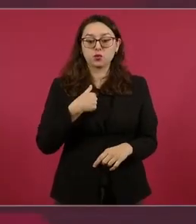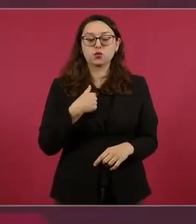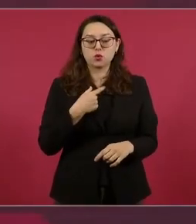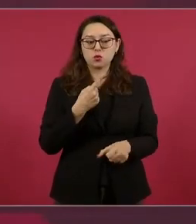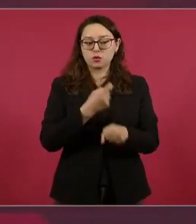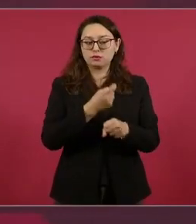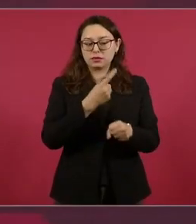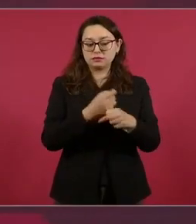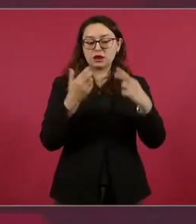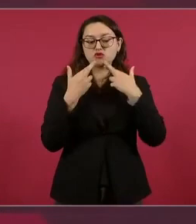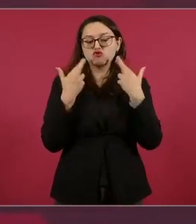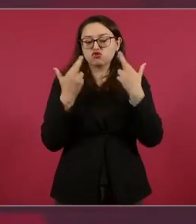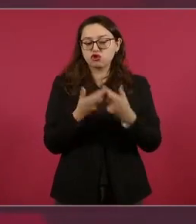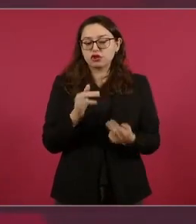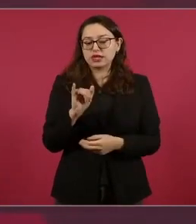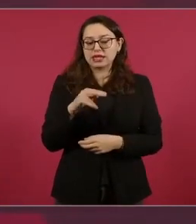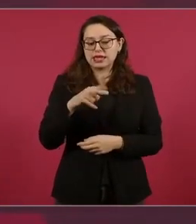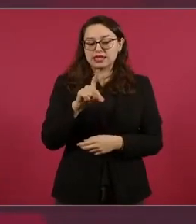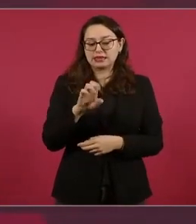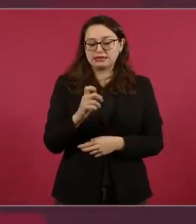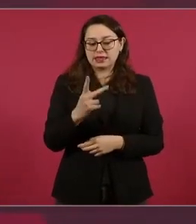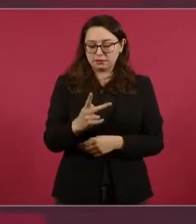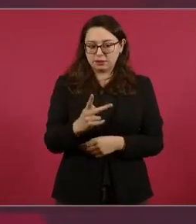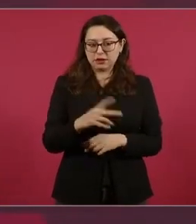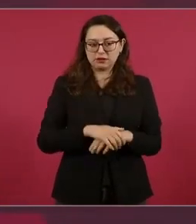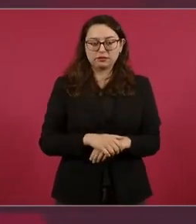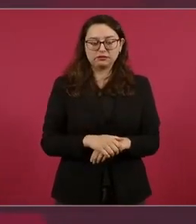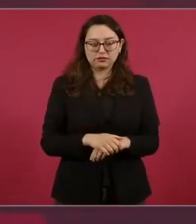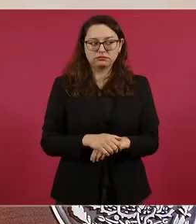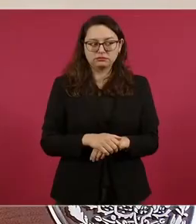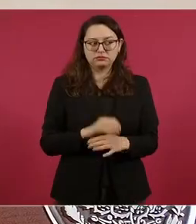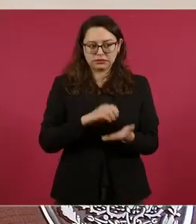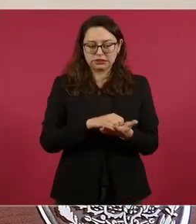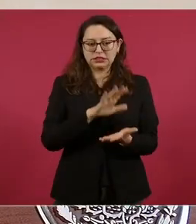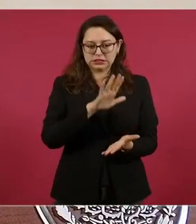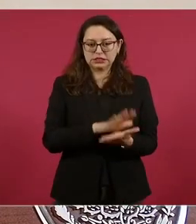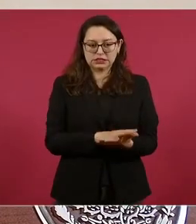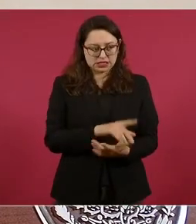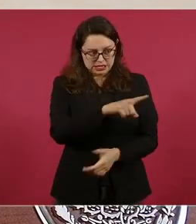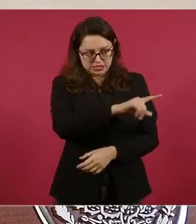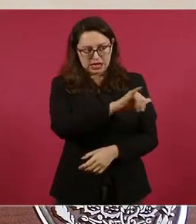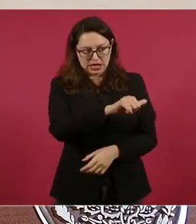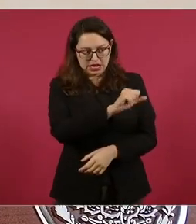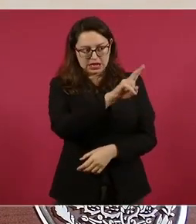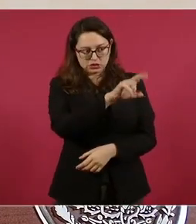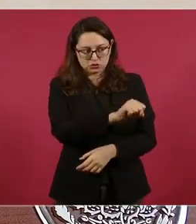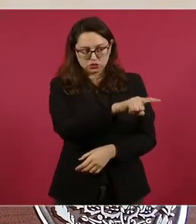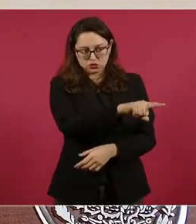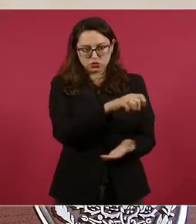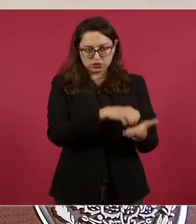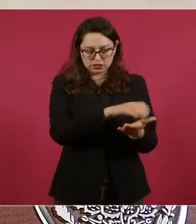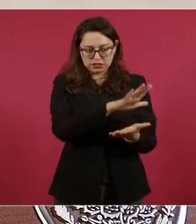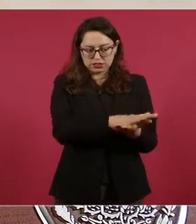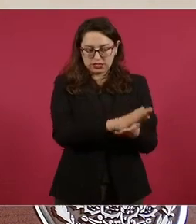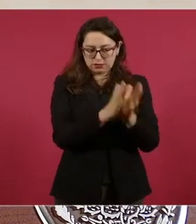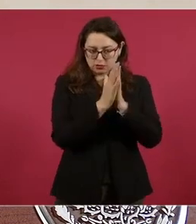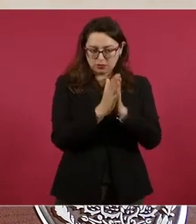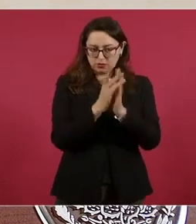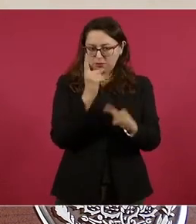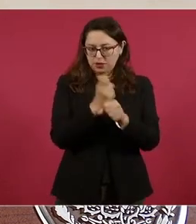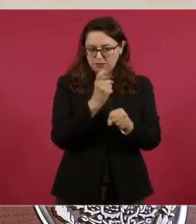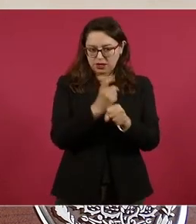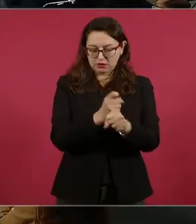los atiendan Okay Sí ahora le lo vemos con Jesús Sí sí si te parece les